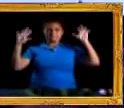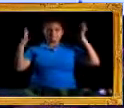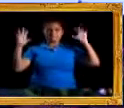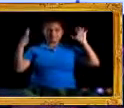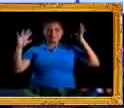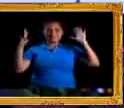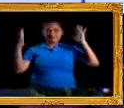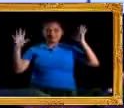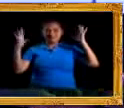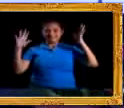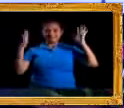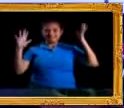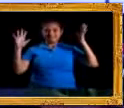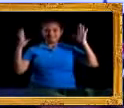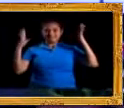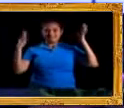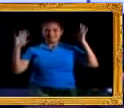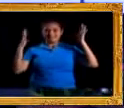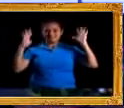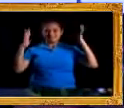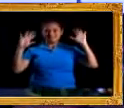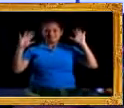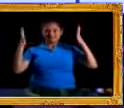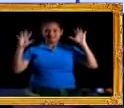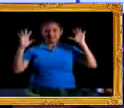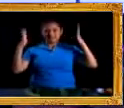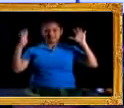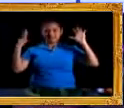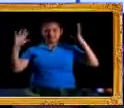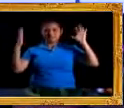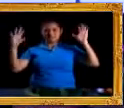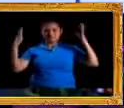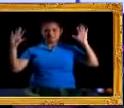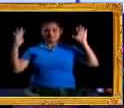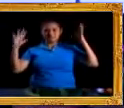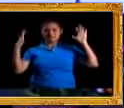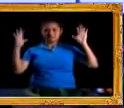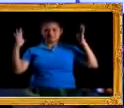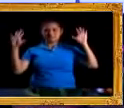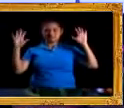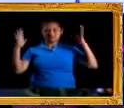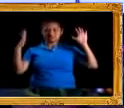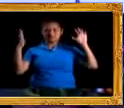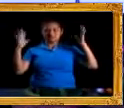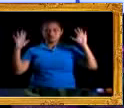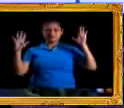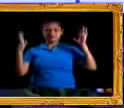creen que nosotros estamos aquí por amor al Rey de Reyes?